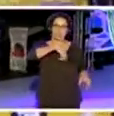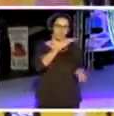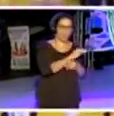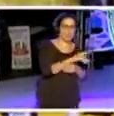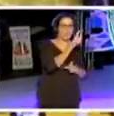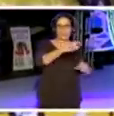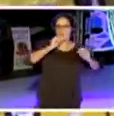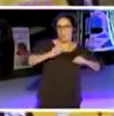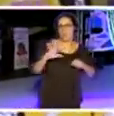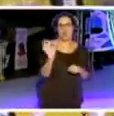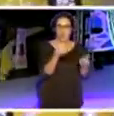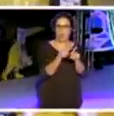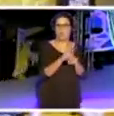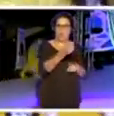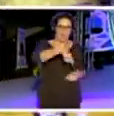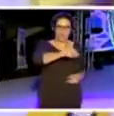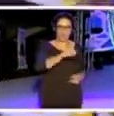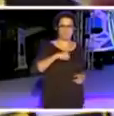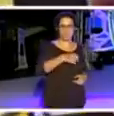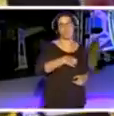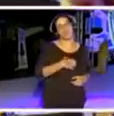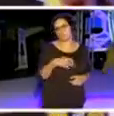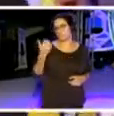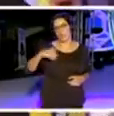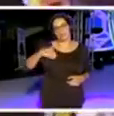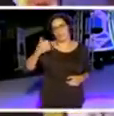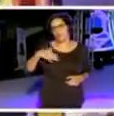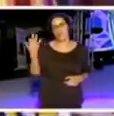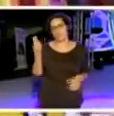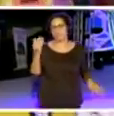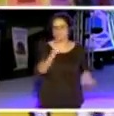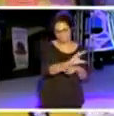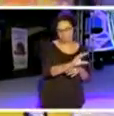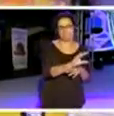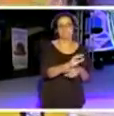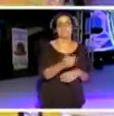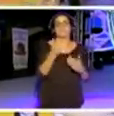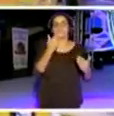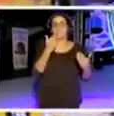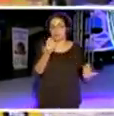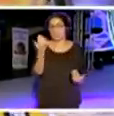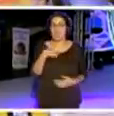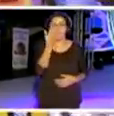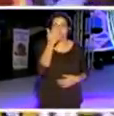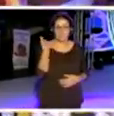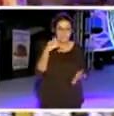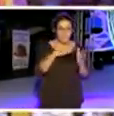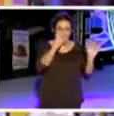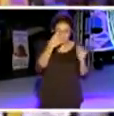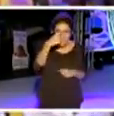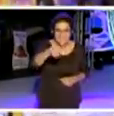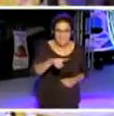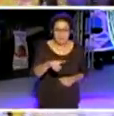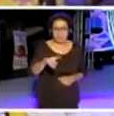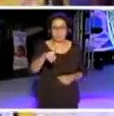por sí solos, que le den la ayuda a ellos ya de una vez. Muchas gracias. Bueno, carnaval, nos vamos con nuestra despedida, ¿se la saben? No